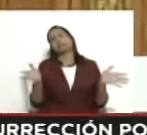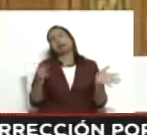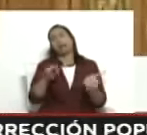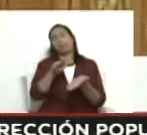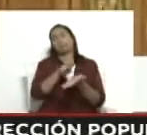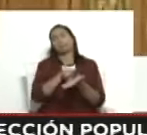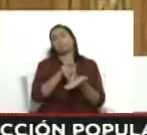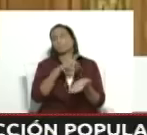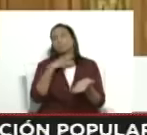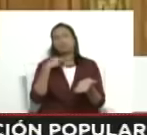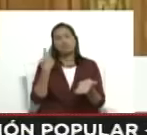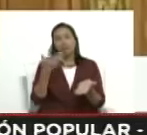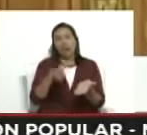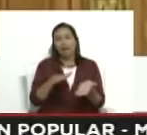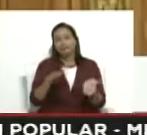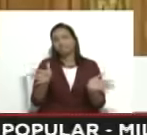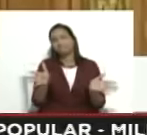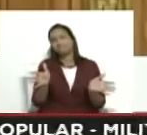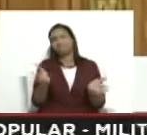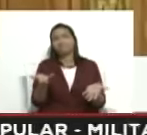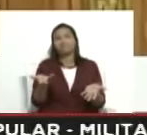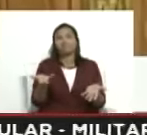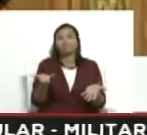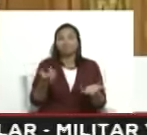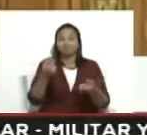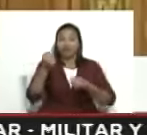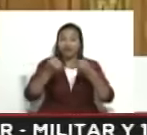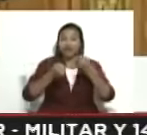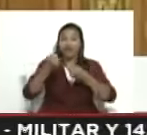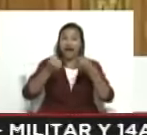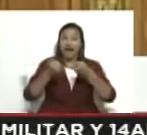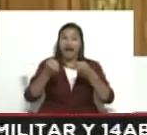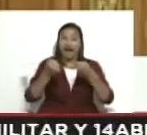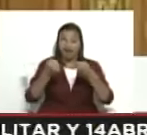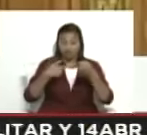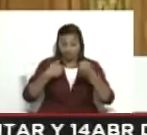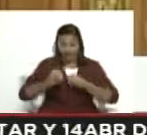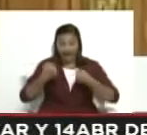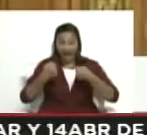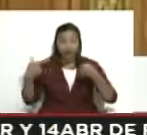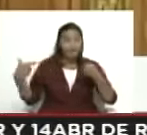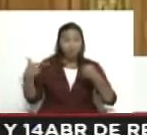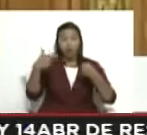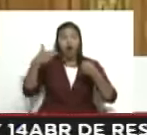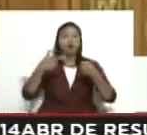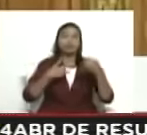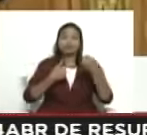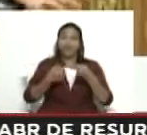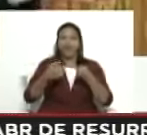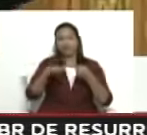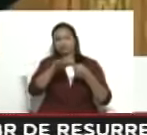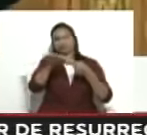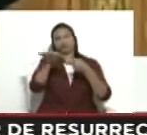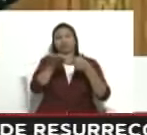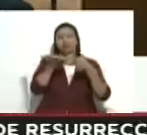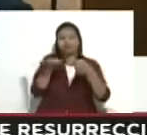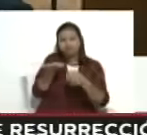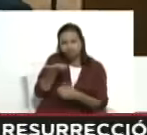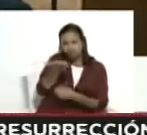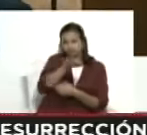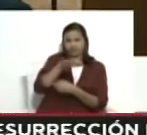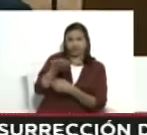muerto. Al carro le pegaron un tiro y dale para atrás. Porque no podíamos